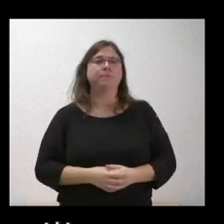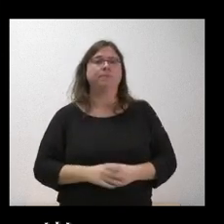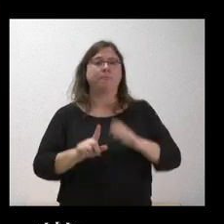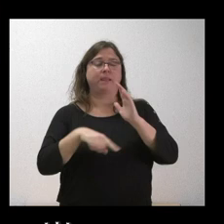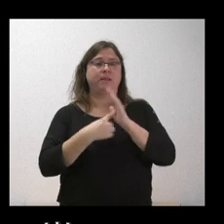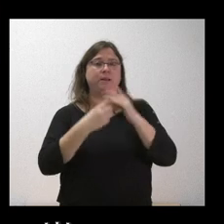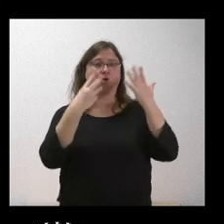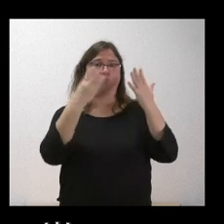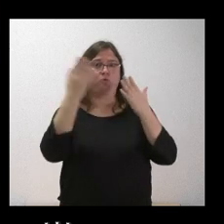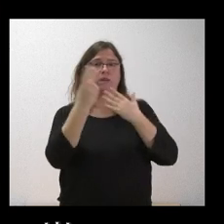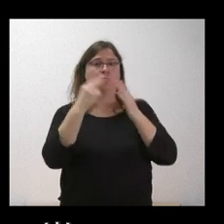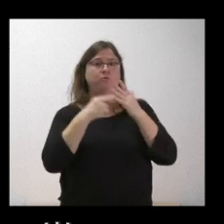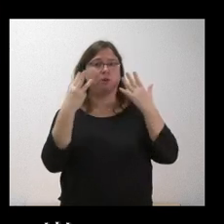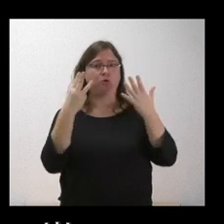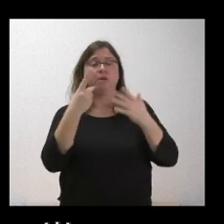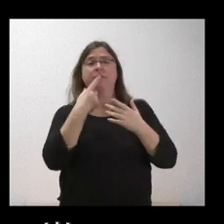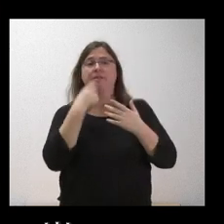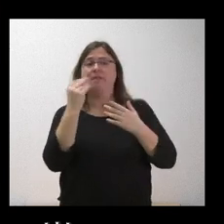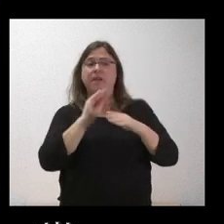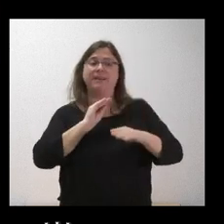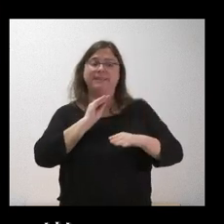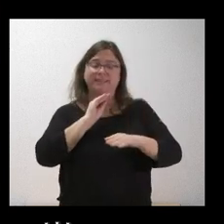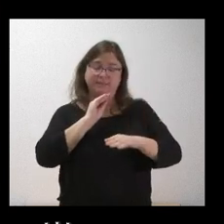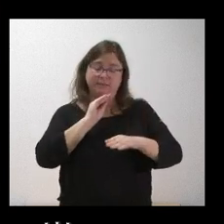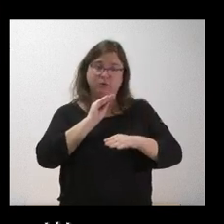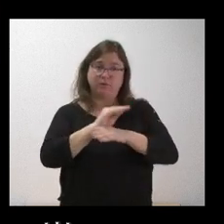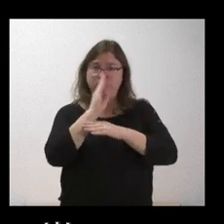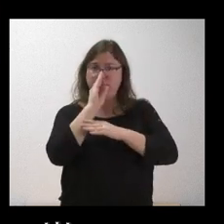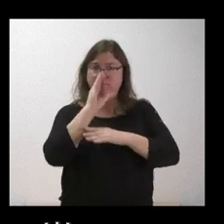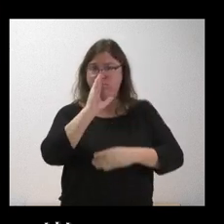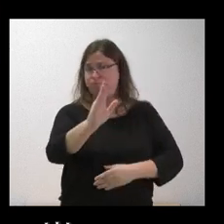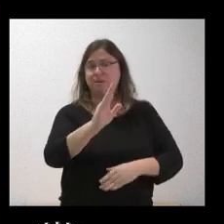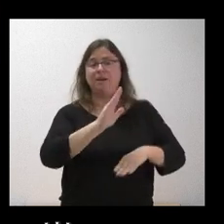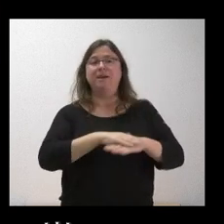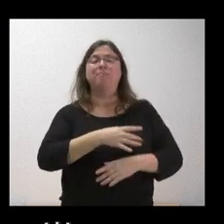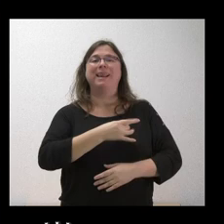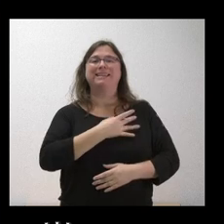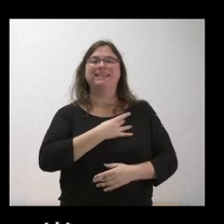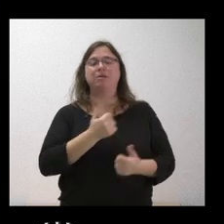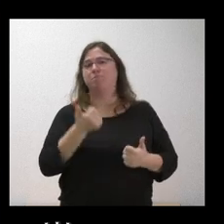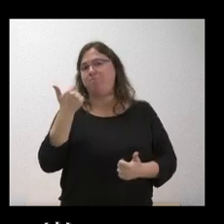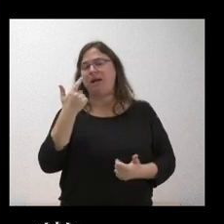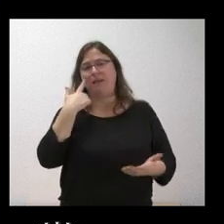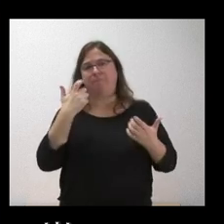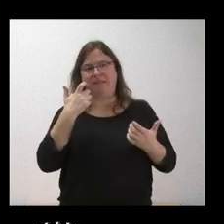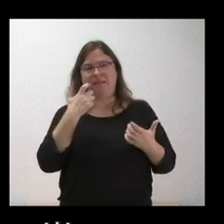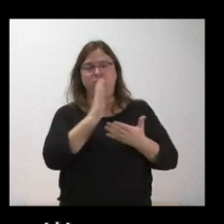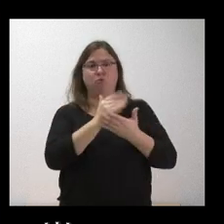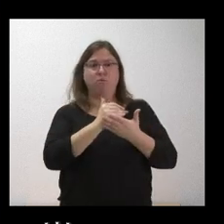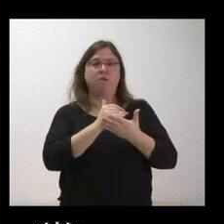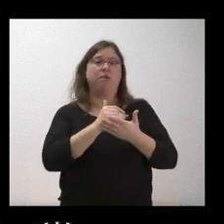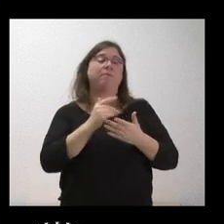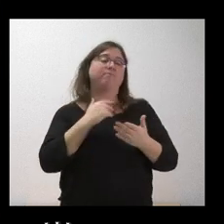82008 coge que tiene que haber una subvención nominativa para los sindicatos más representativos de la comunidad en el marco de esa ley de